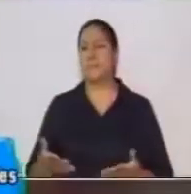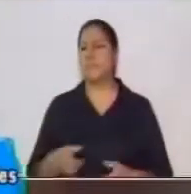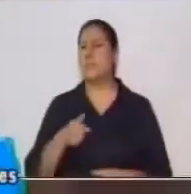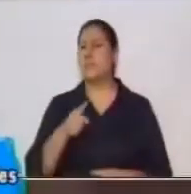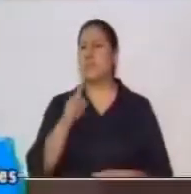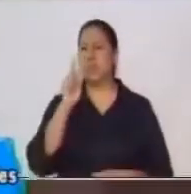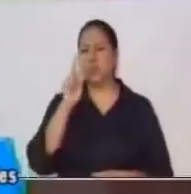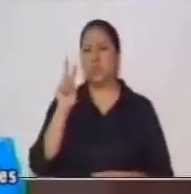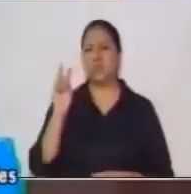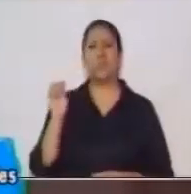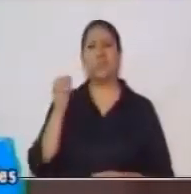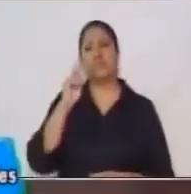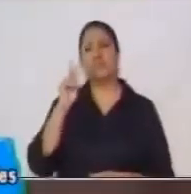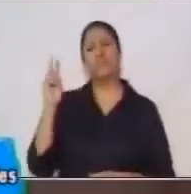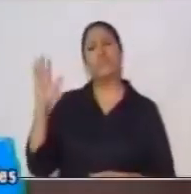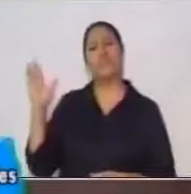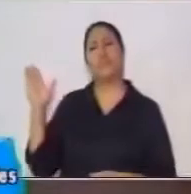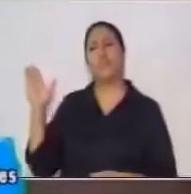ves?